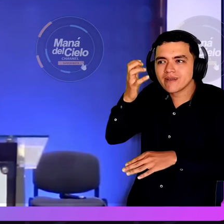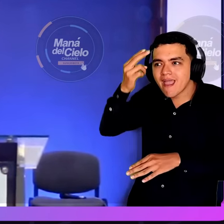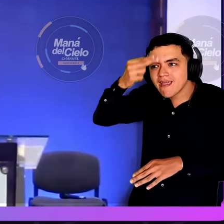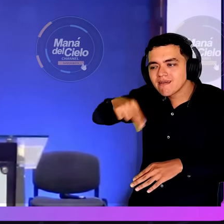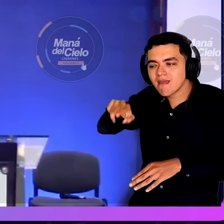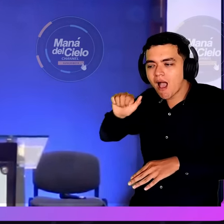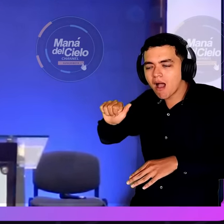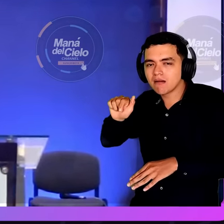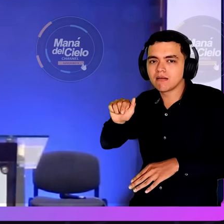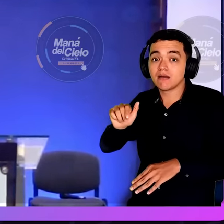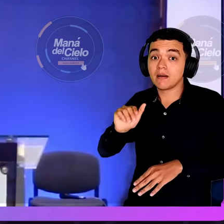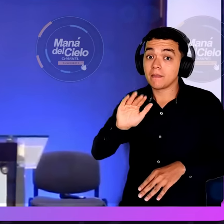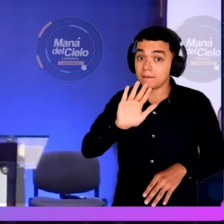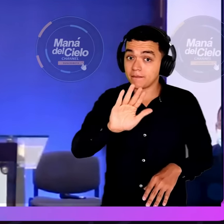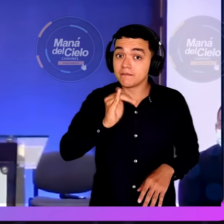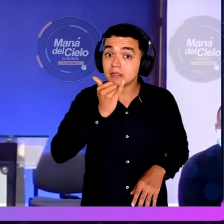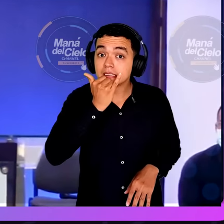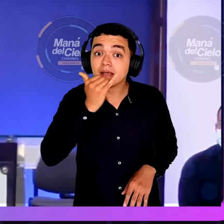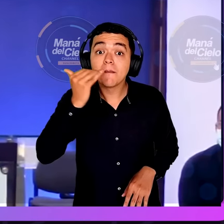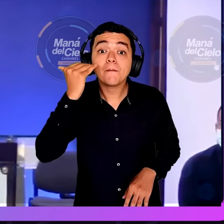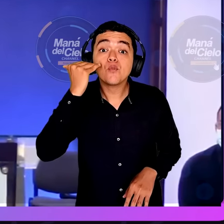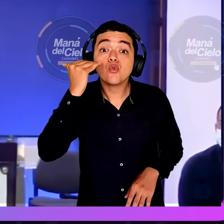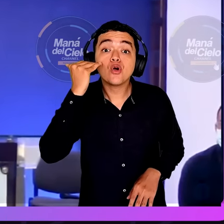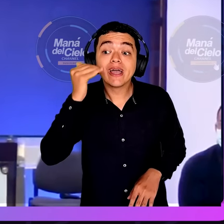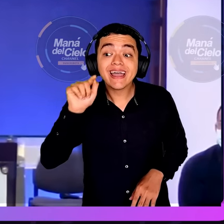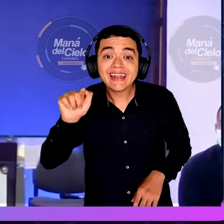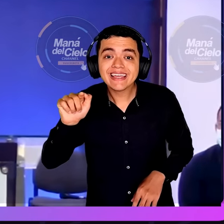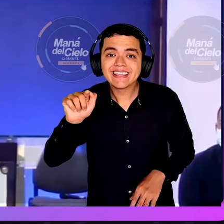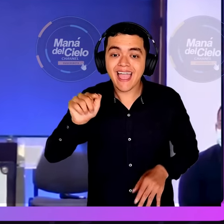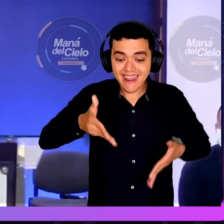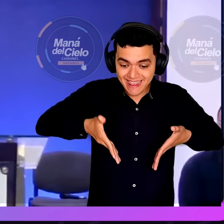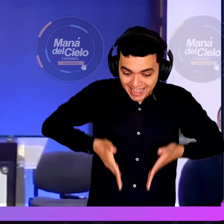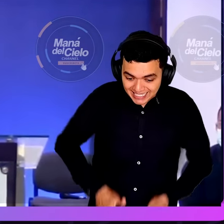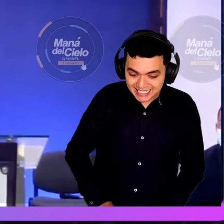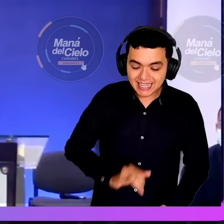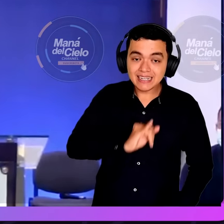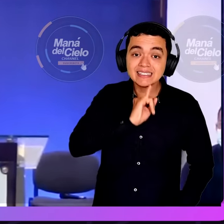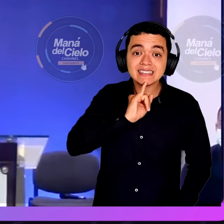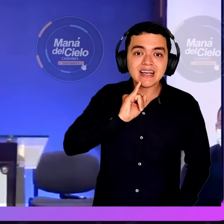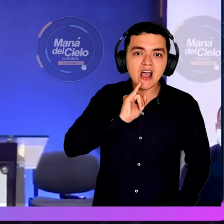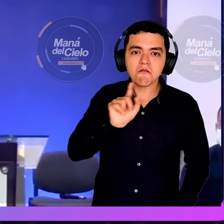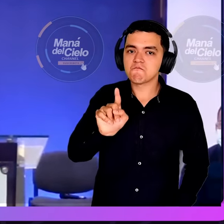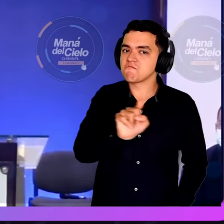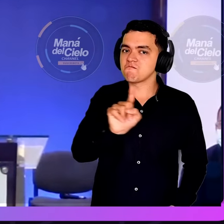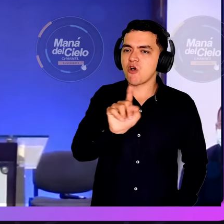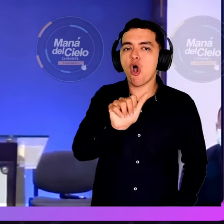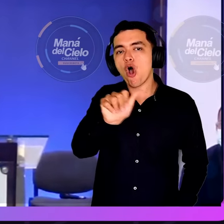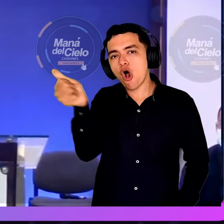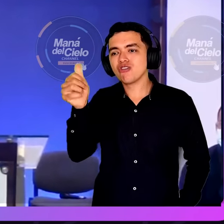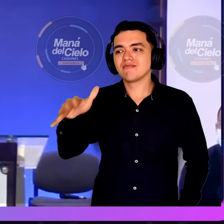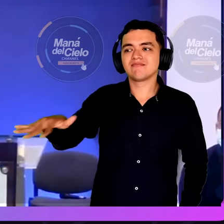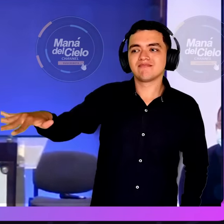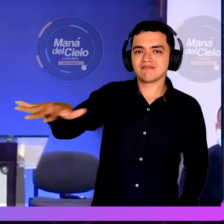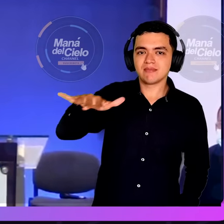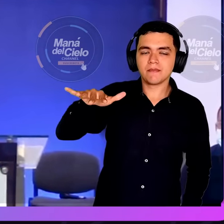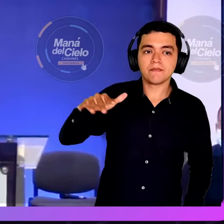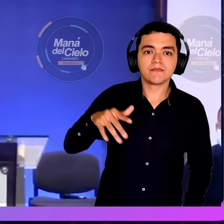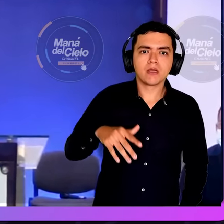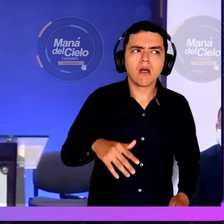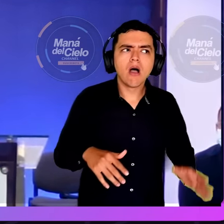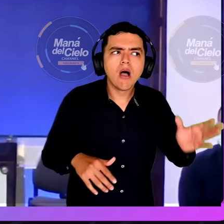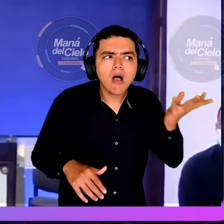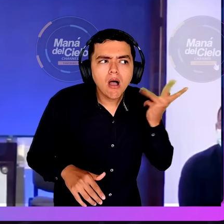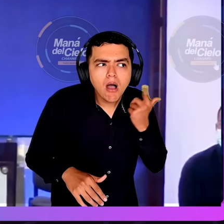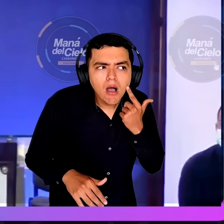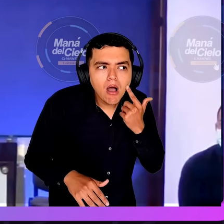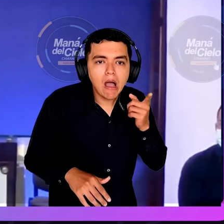en cuanto a la humillación de una madre para ver la victoria con su hija. Ustedes saben que ella era sirofenicia, esa mujer no pertenecía al pueblo de